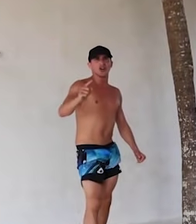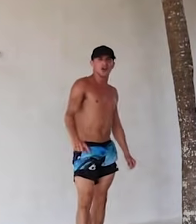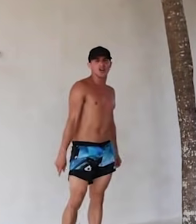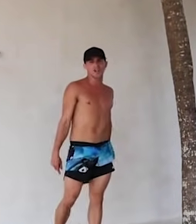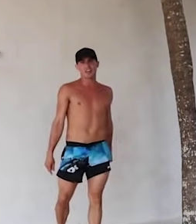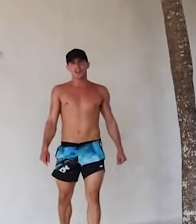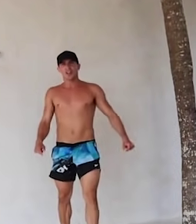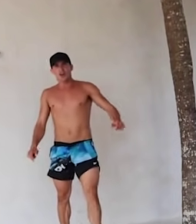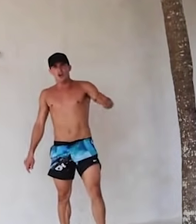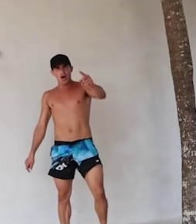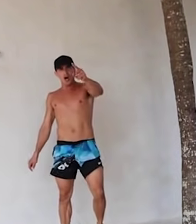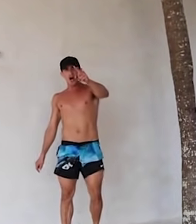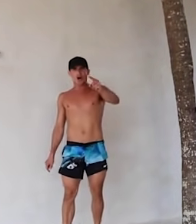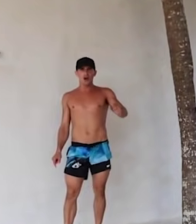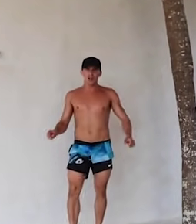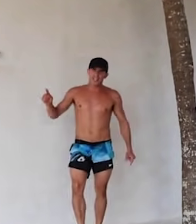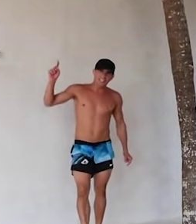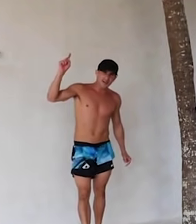¡Descanso!